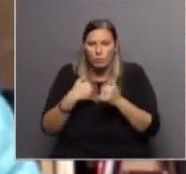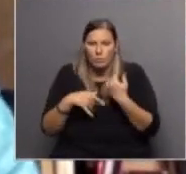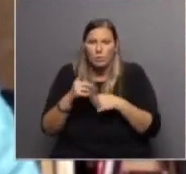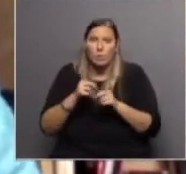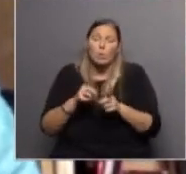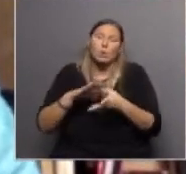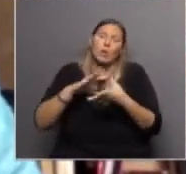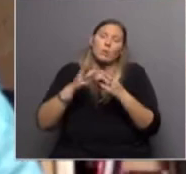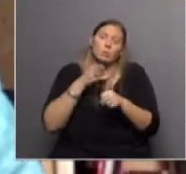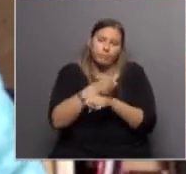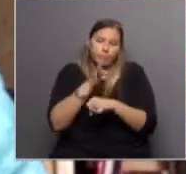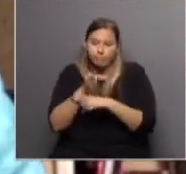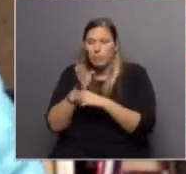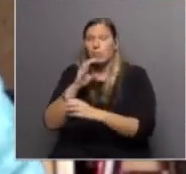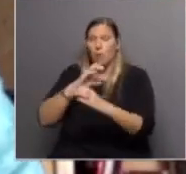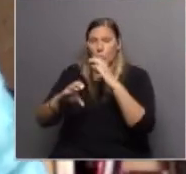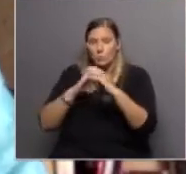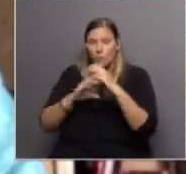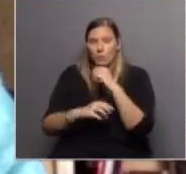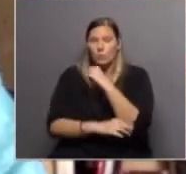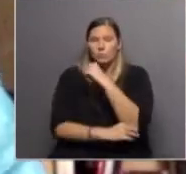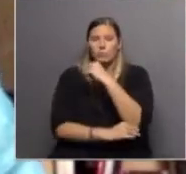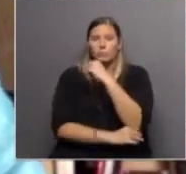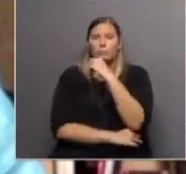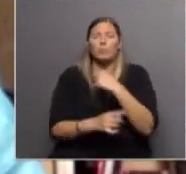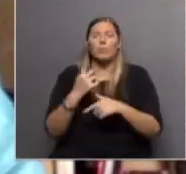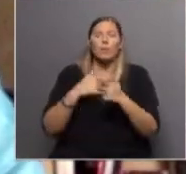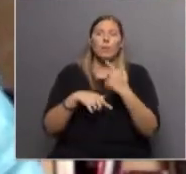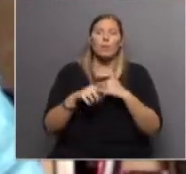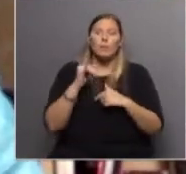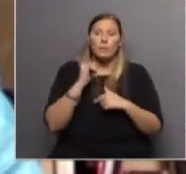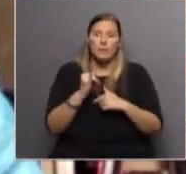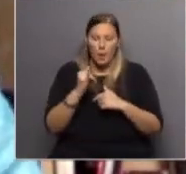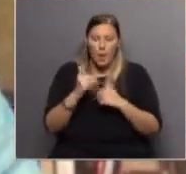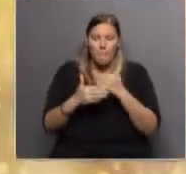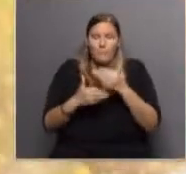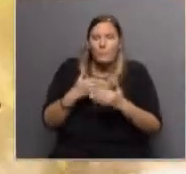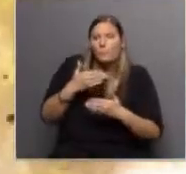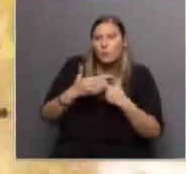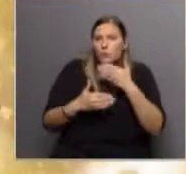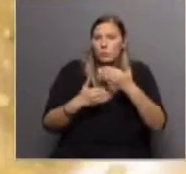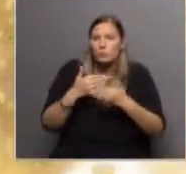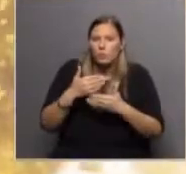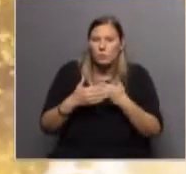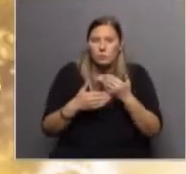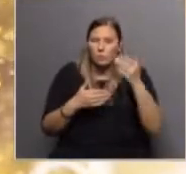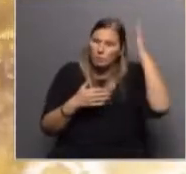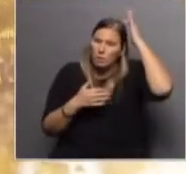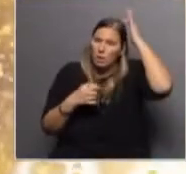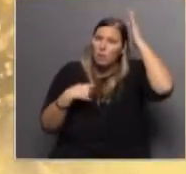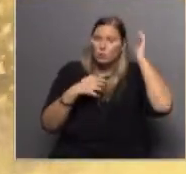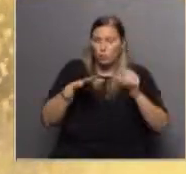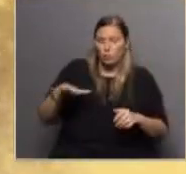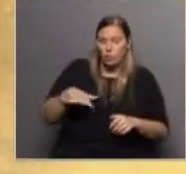de comunicación también. Pero sí es eso, ¿no? El proceso de decir, bueno, la